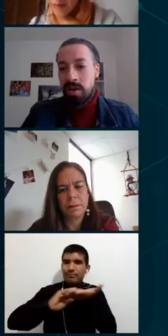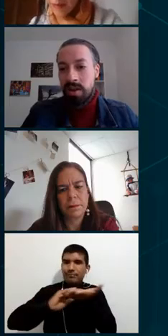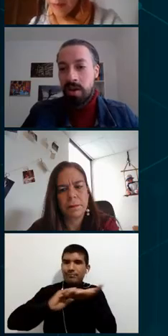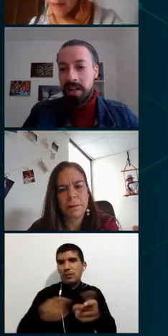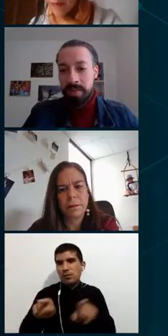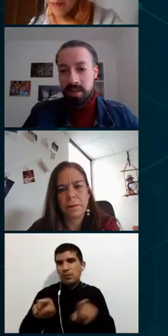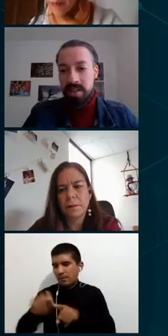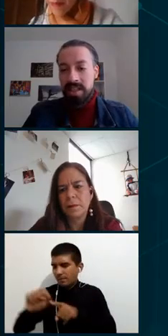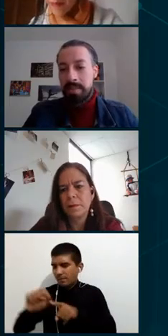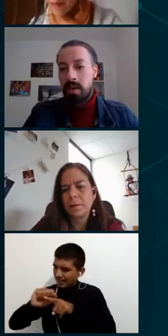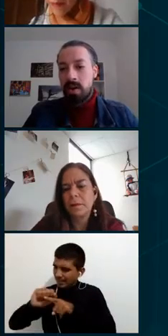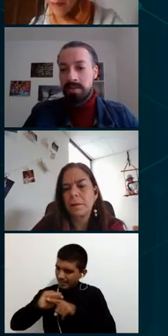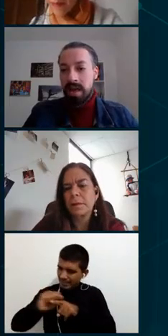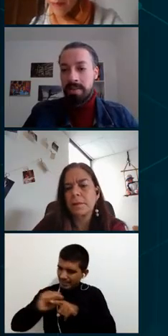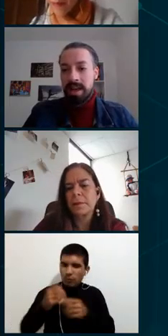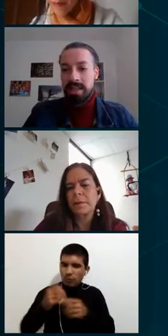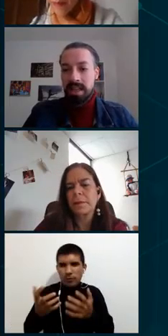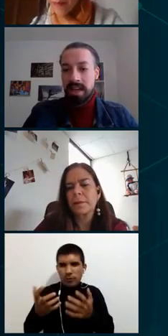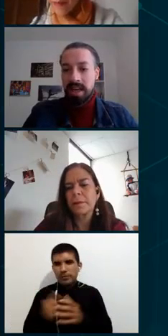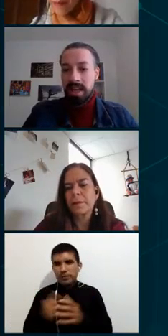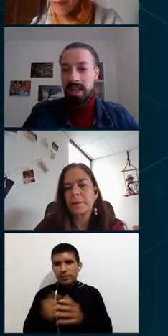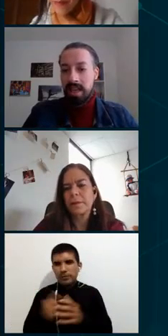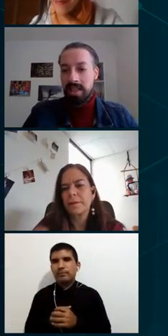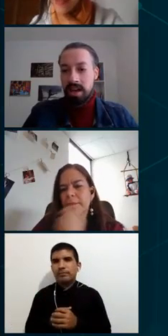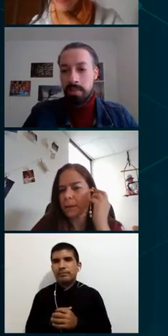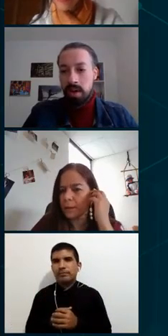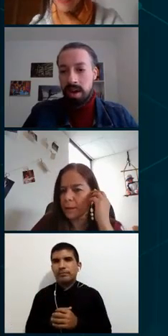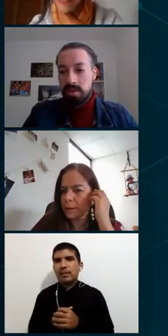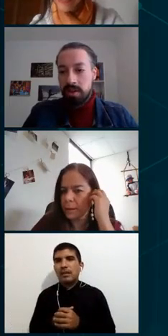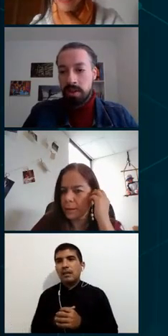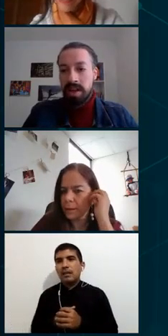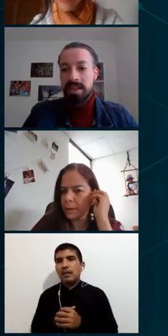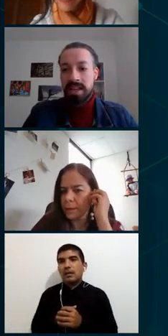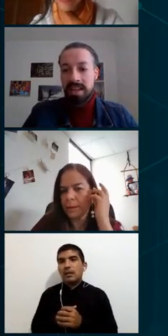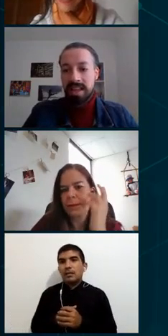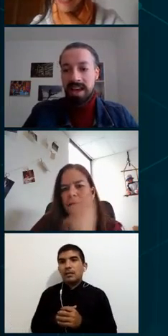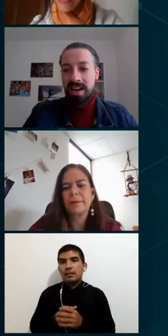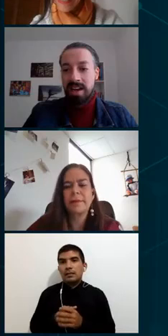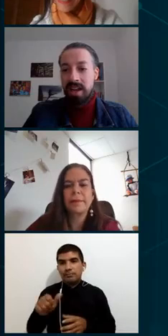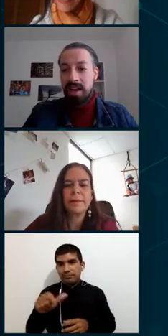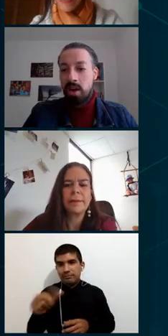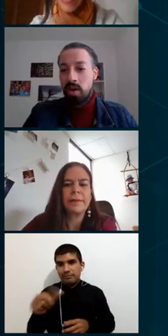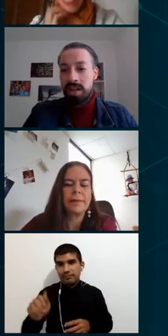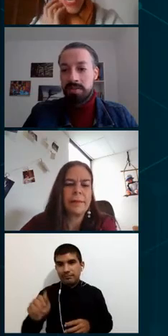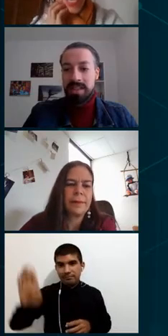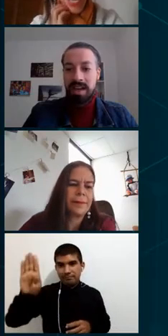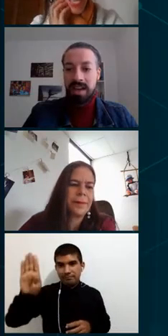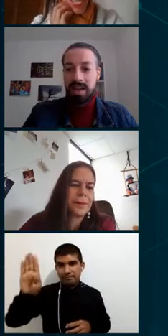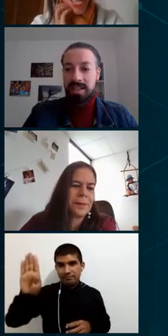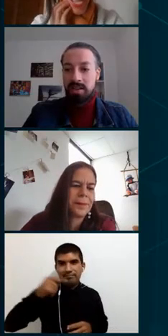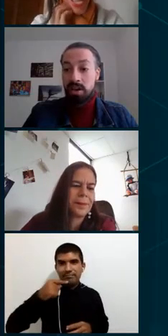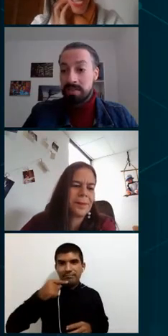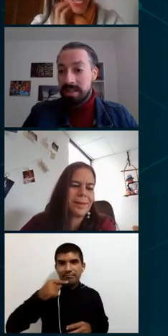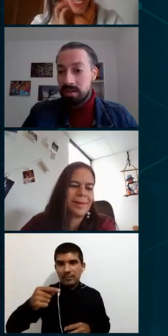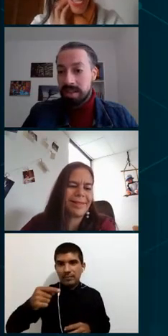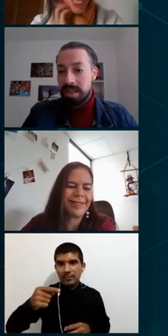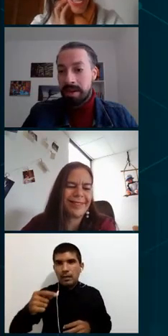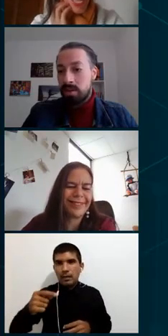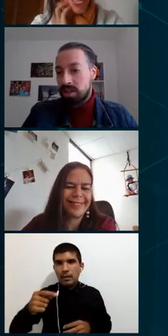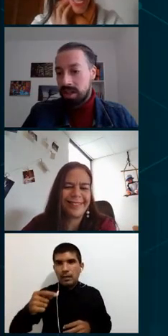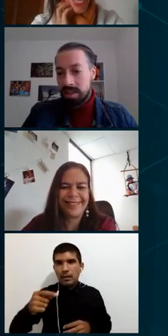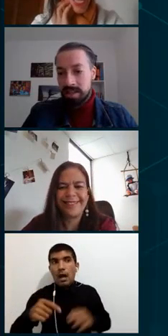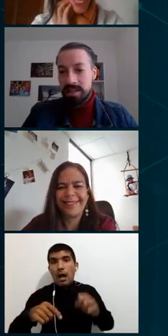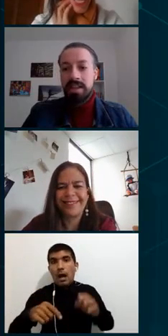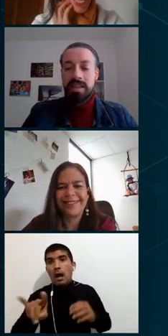Dice Dina Luz, cuando veo a las personas sin tapabocas, me da pena decirle que se lo pongan, entonces podría ser que tengan unas máscaras, unas mascotas